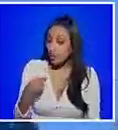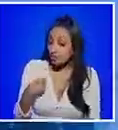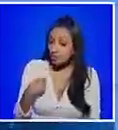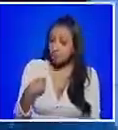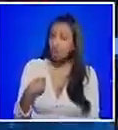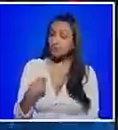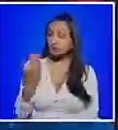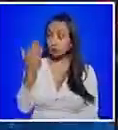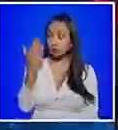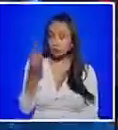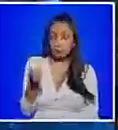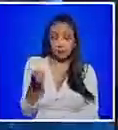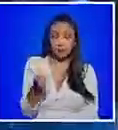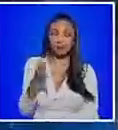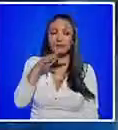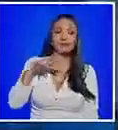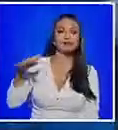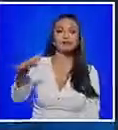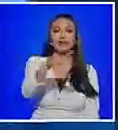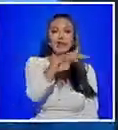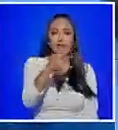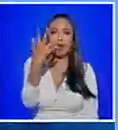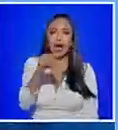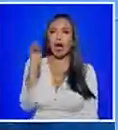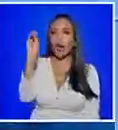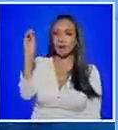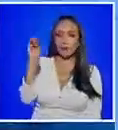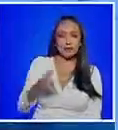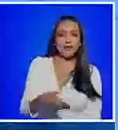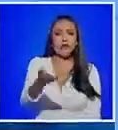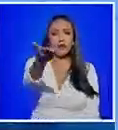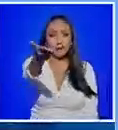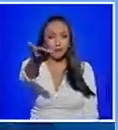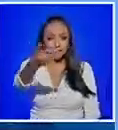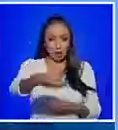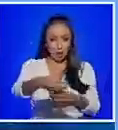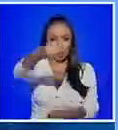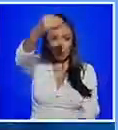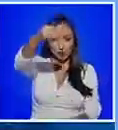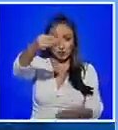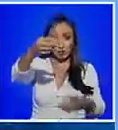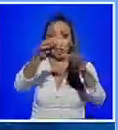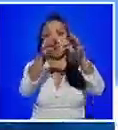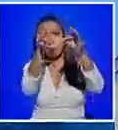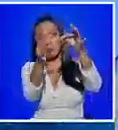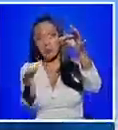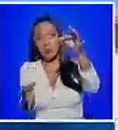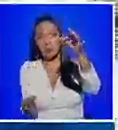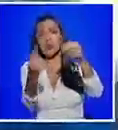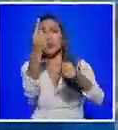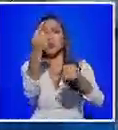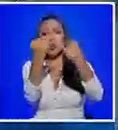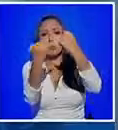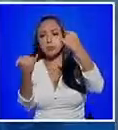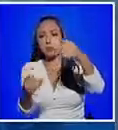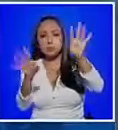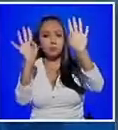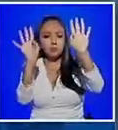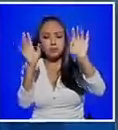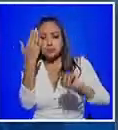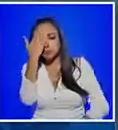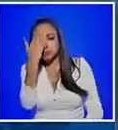han reportado toda esta situación a las autoridades. Miren ahí, ahí vemos uno de los cables que están sueltos y lo peligroso es